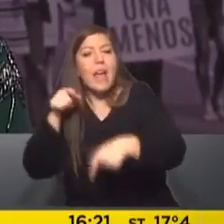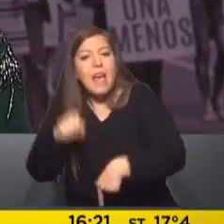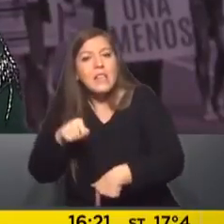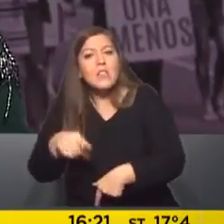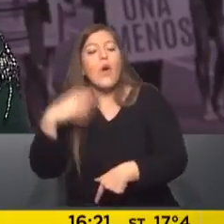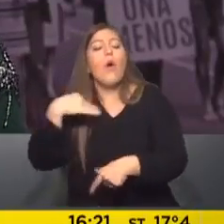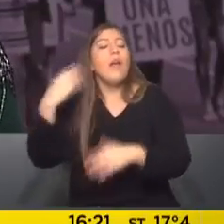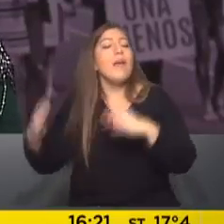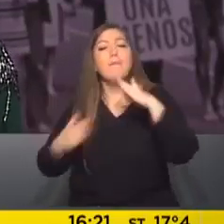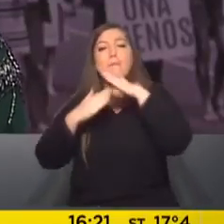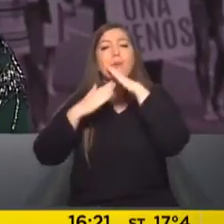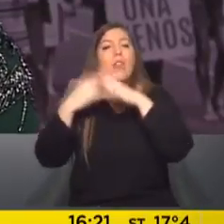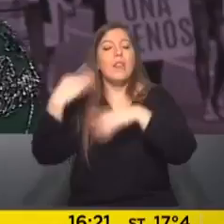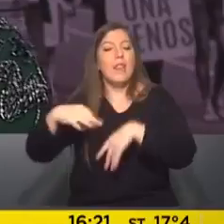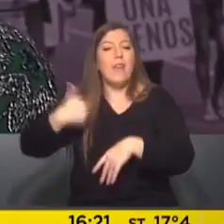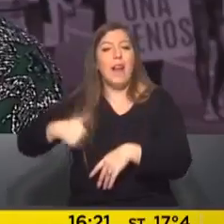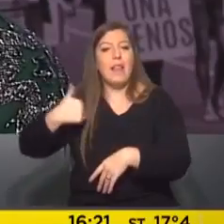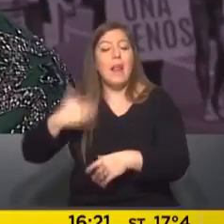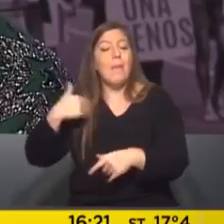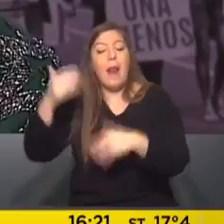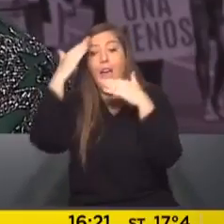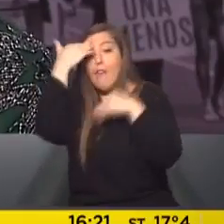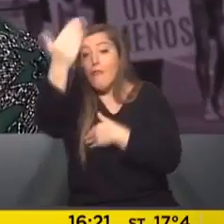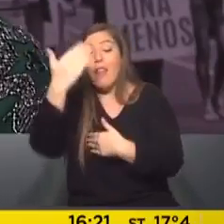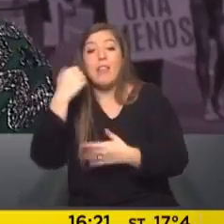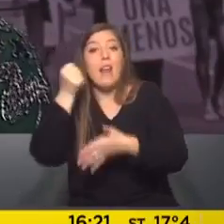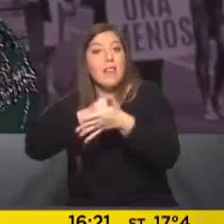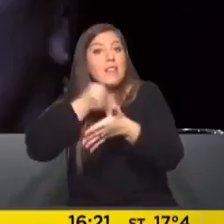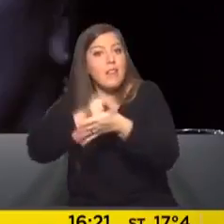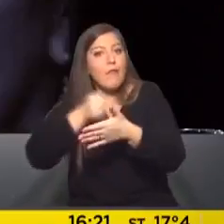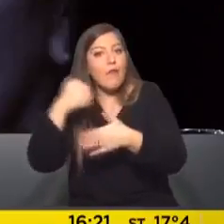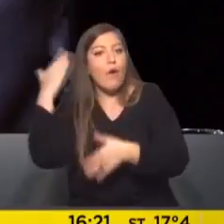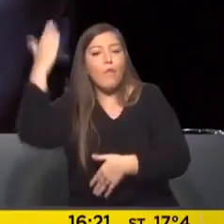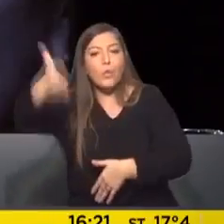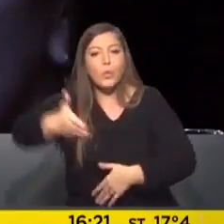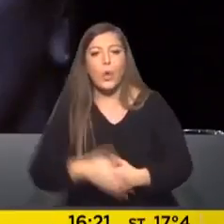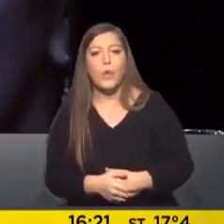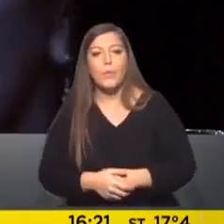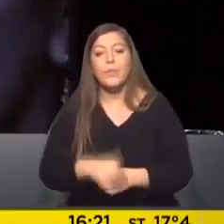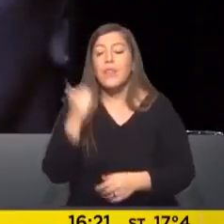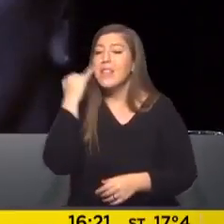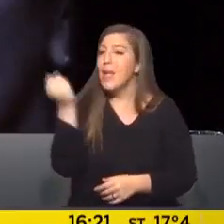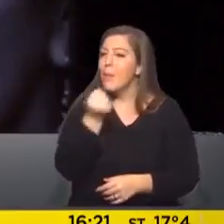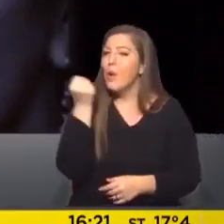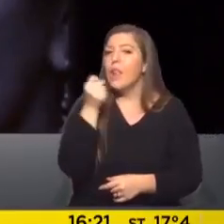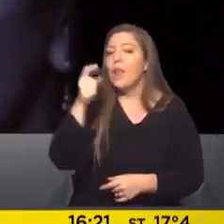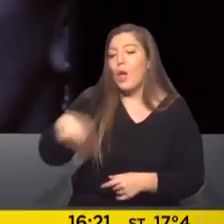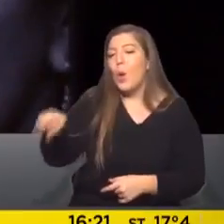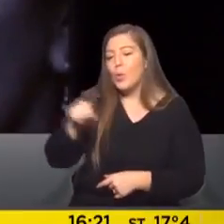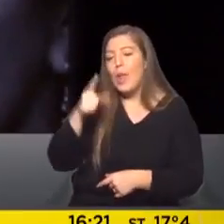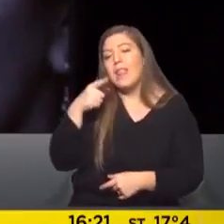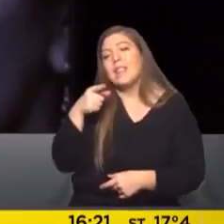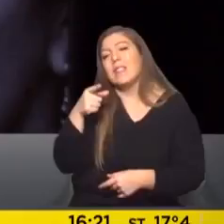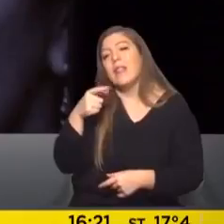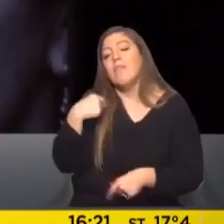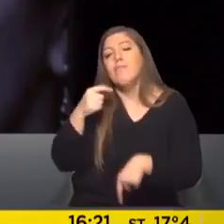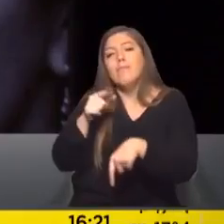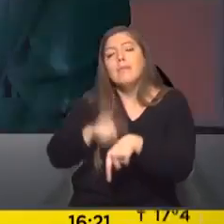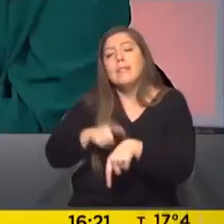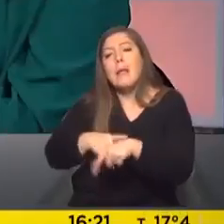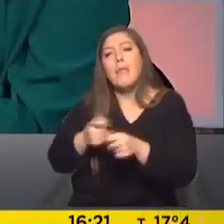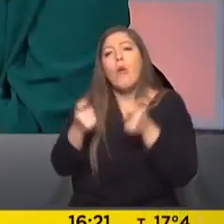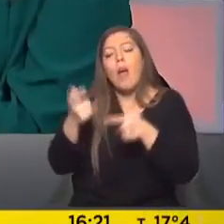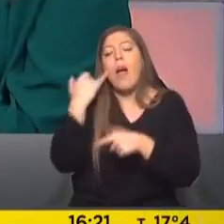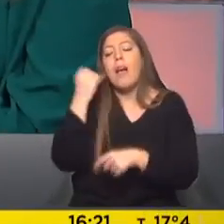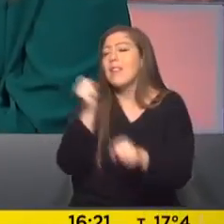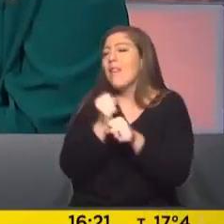país para enfrentar estos desafíos que tenemos a futuro. Y es clave también que ustedes hayan tomado su tiempo. Sabemos que trabajan un montón, que vos incluso vivís